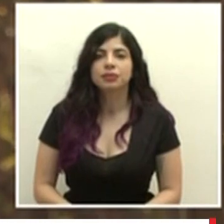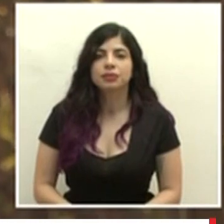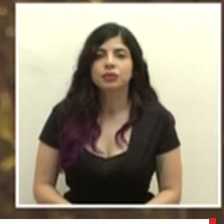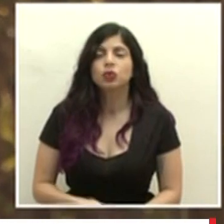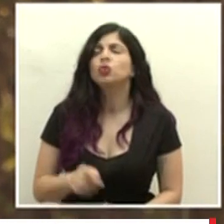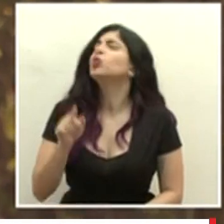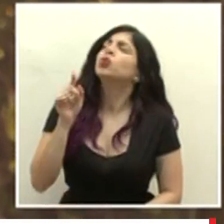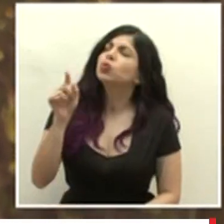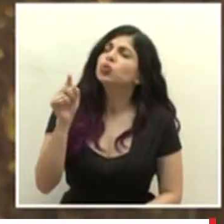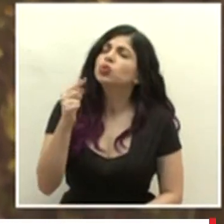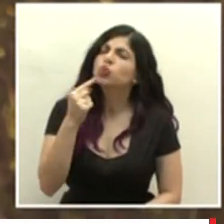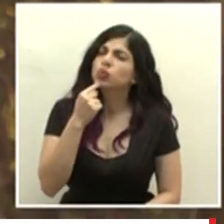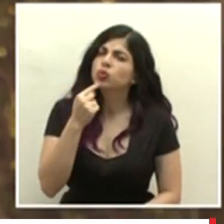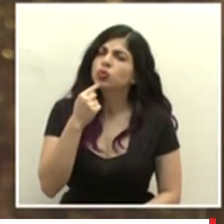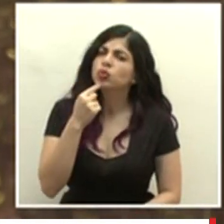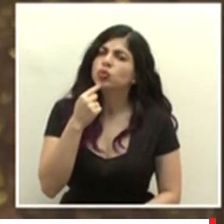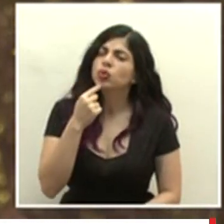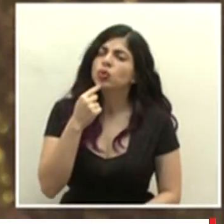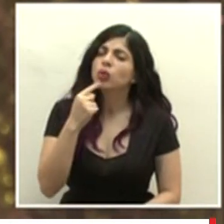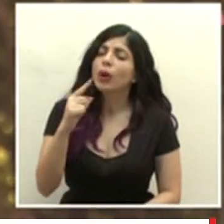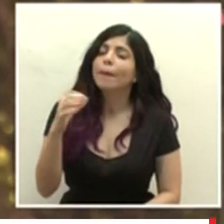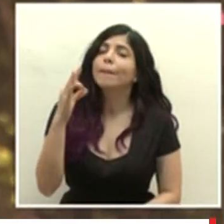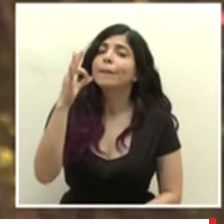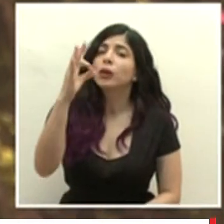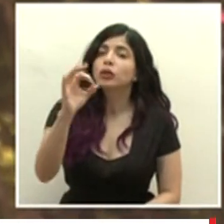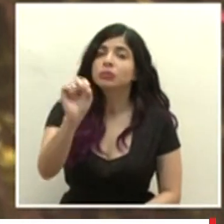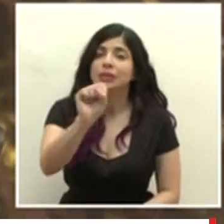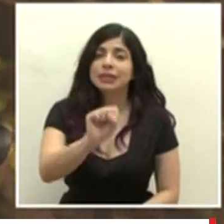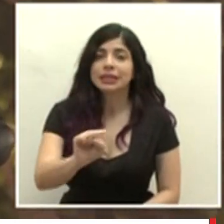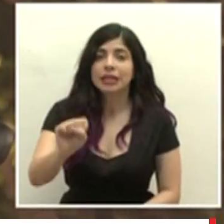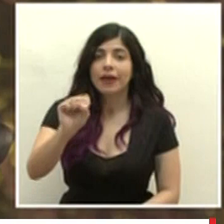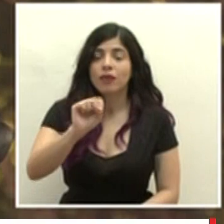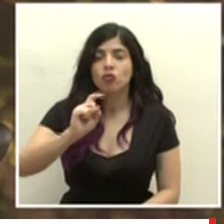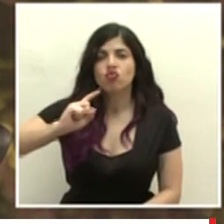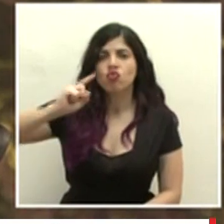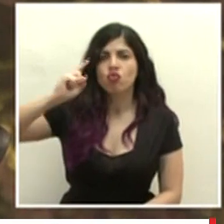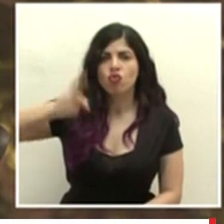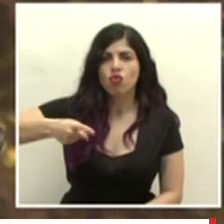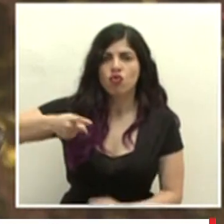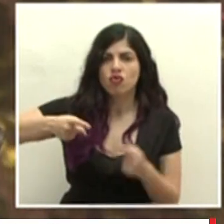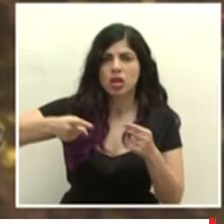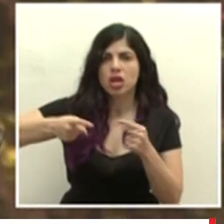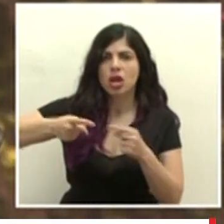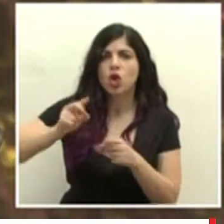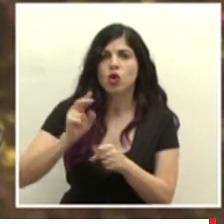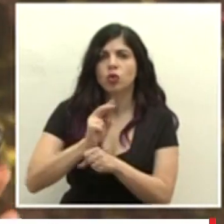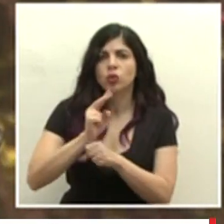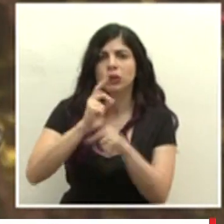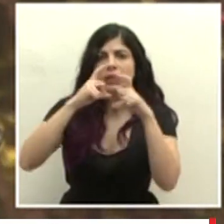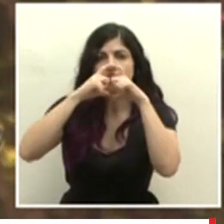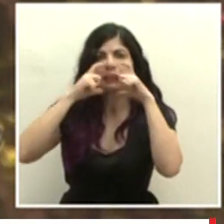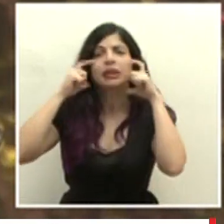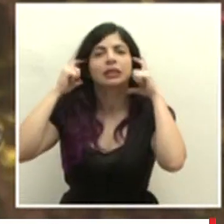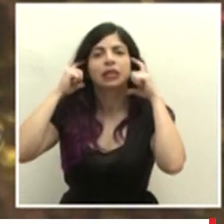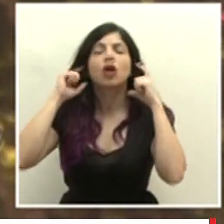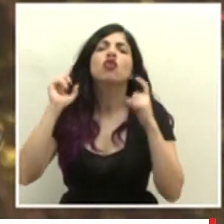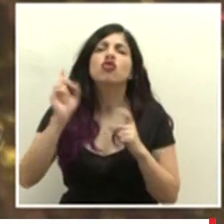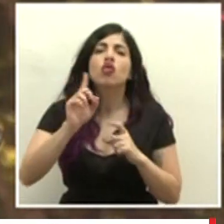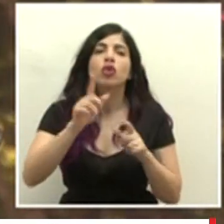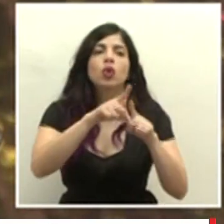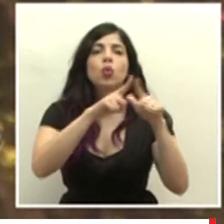Usted anunció que a partir del próximo sábado el uso obligatorio de mascarillas en diferentes sitios